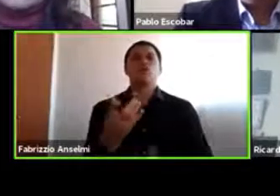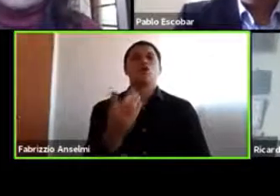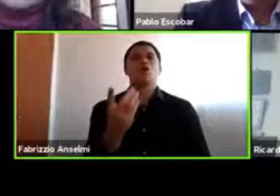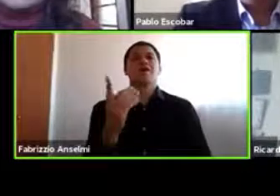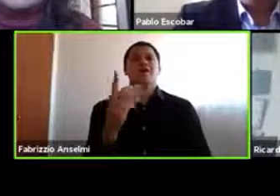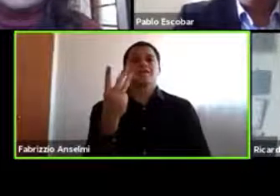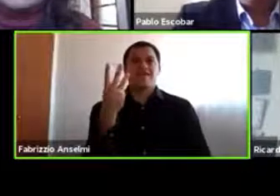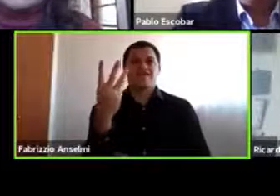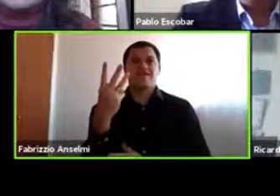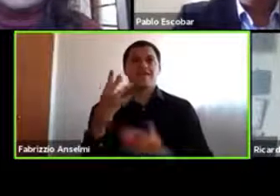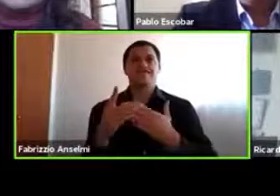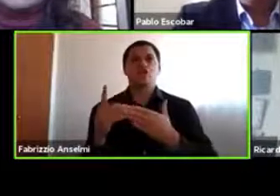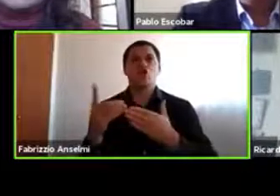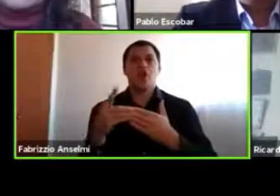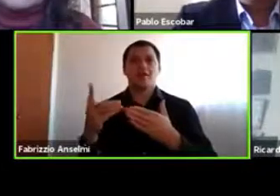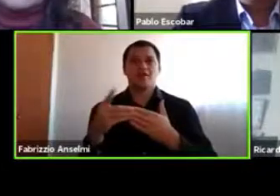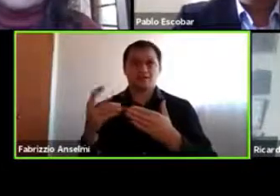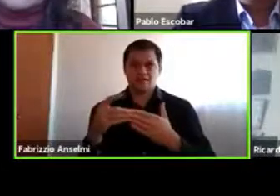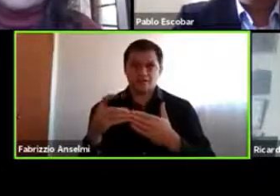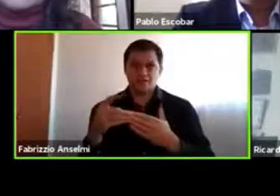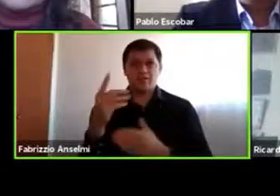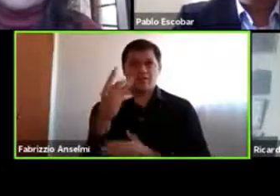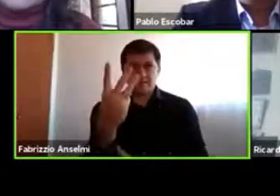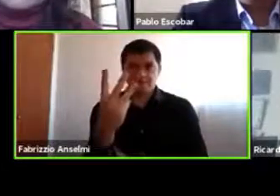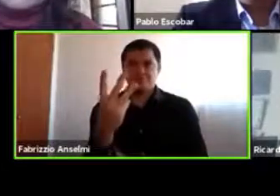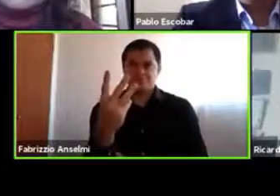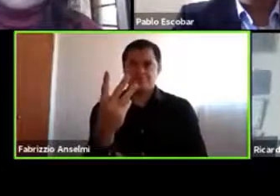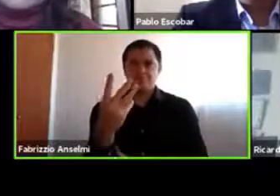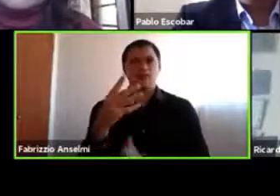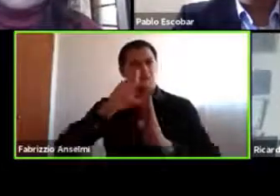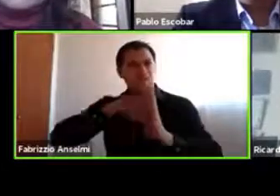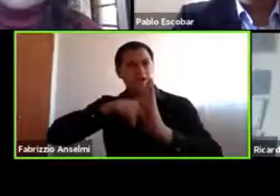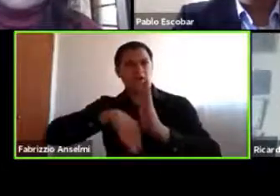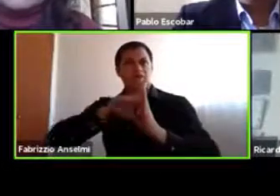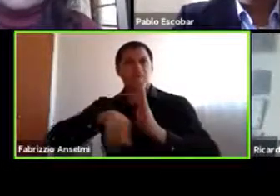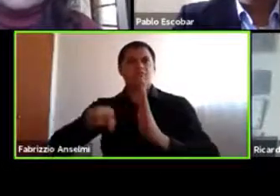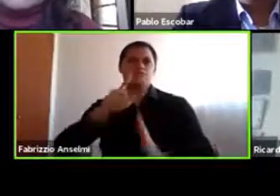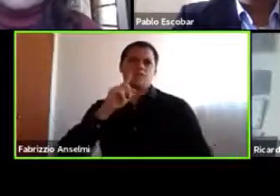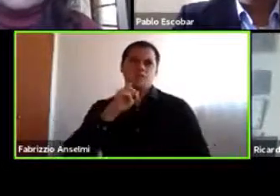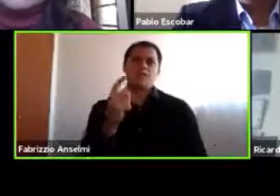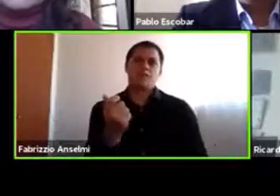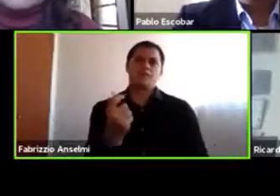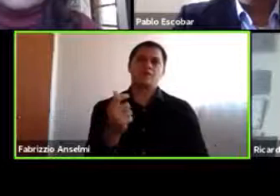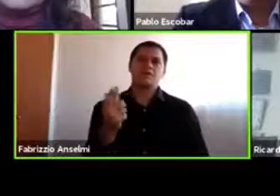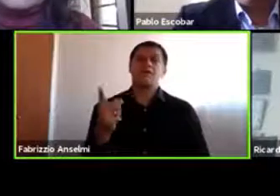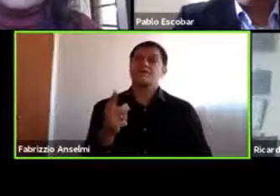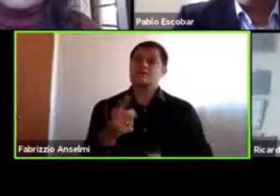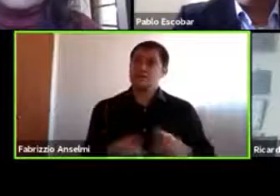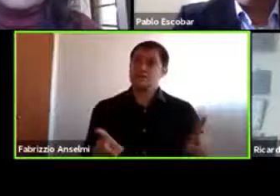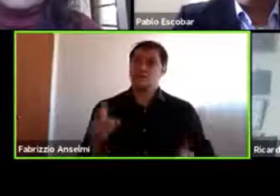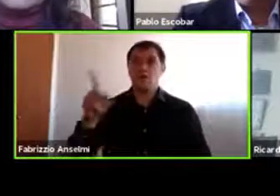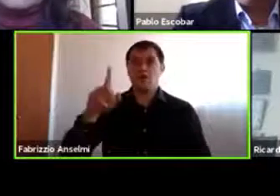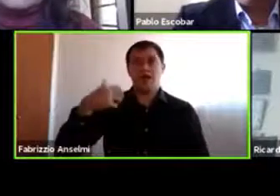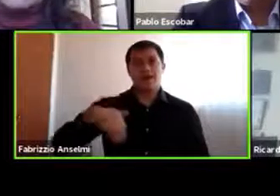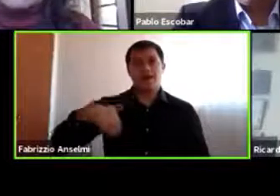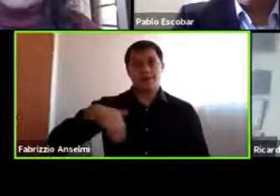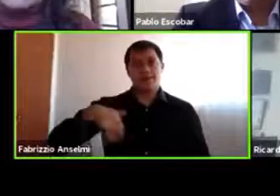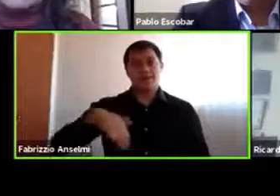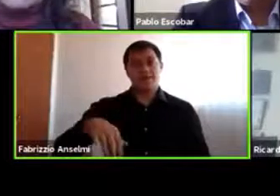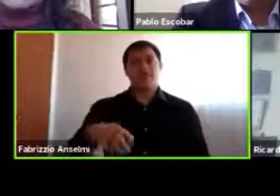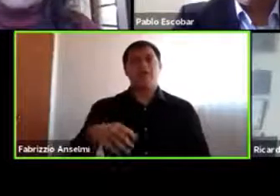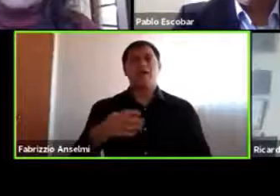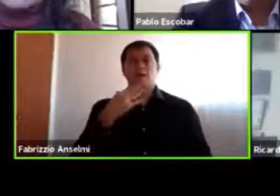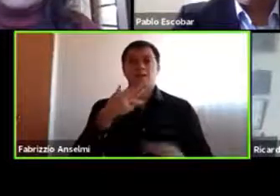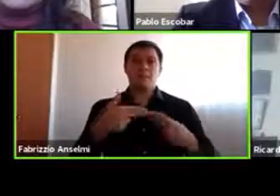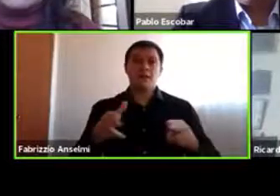sea, tampoco es un costo demasiado alto, pero esto tiene un costo en los otros países. Salvo en Argentina, Panamá y Colombia, países para los